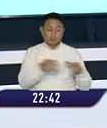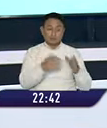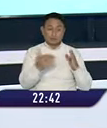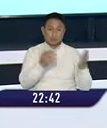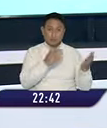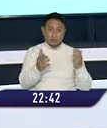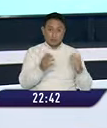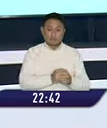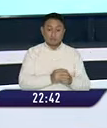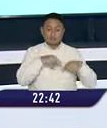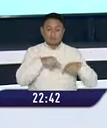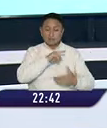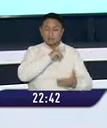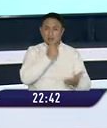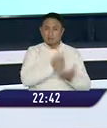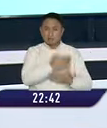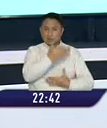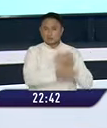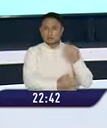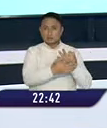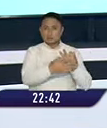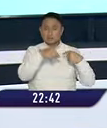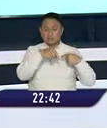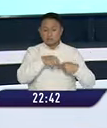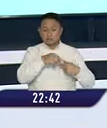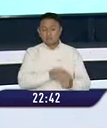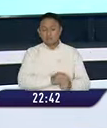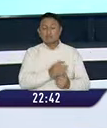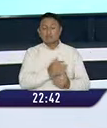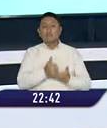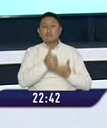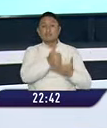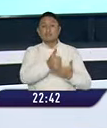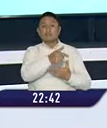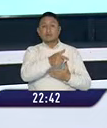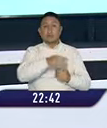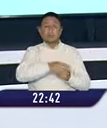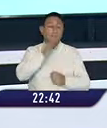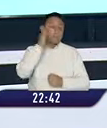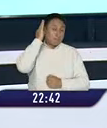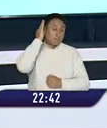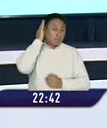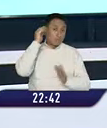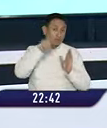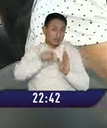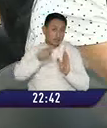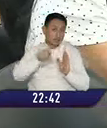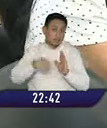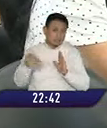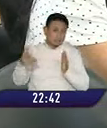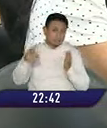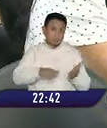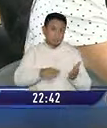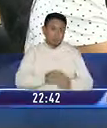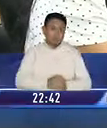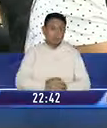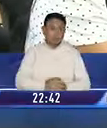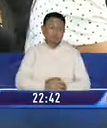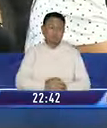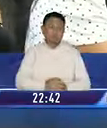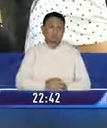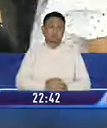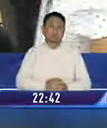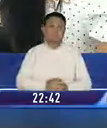para la Verdad, Justicia y Reparación sobre el femicidio de la legista. Las asambleístas que conforman